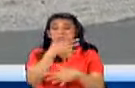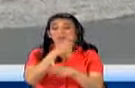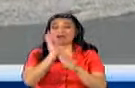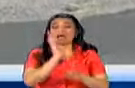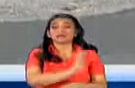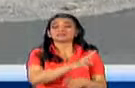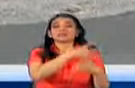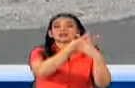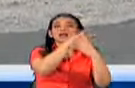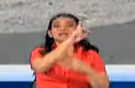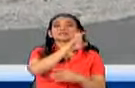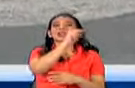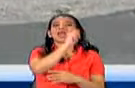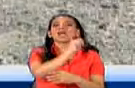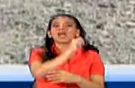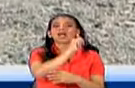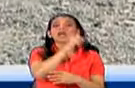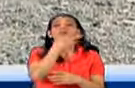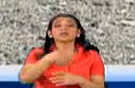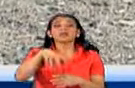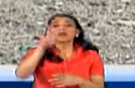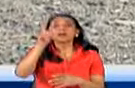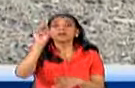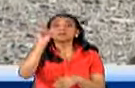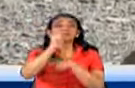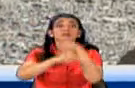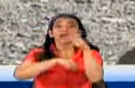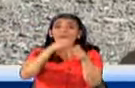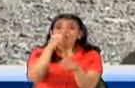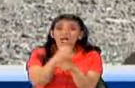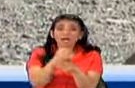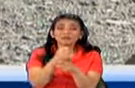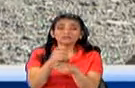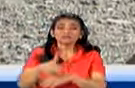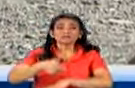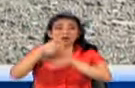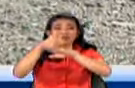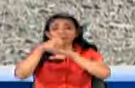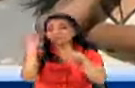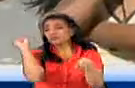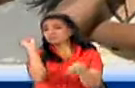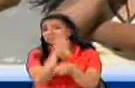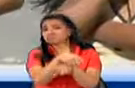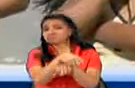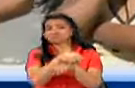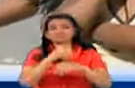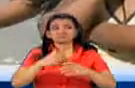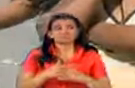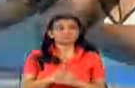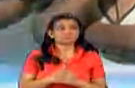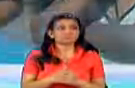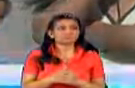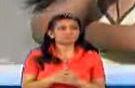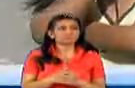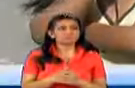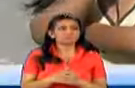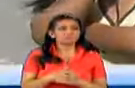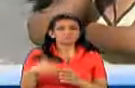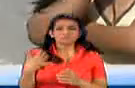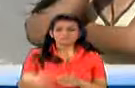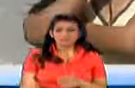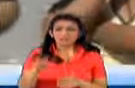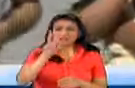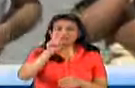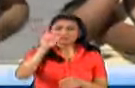en Carcelén. Aseguran que son más de 20 años que sufren el olvido de las autoridades. Y desde hace más de